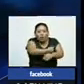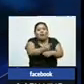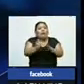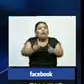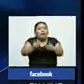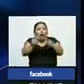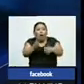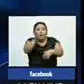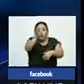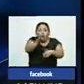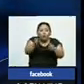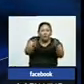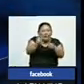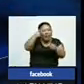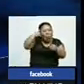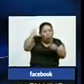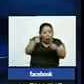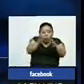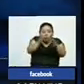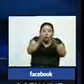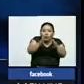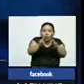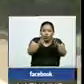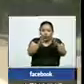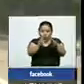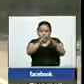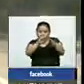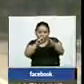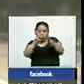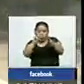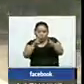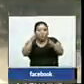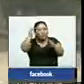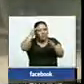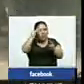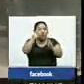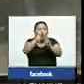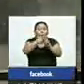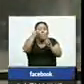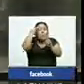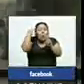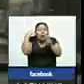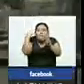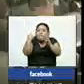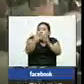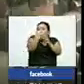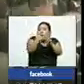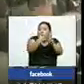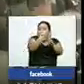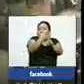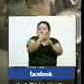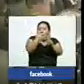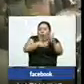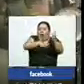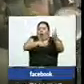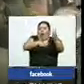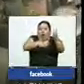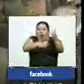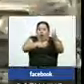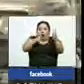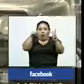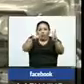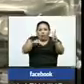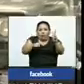bordo de un bus de la Ruta 202. En ese mismo hecho, dos mujeres fueron violadas. Un caso que alarmó a la